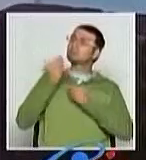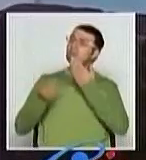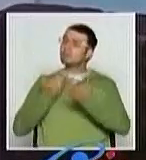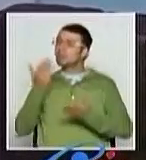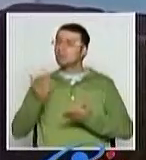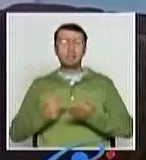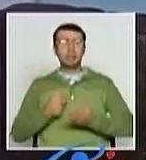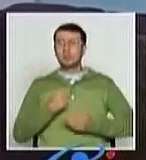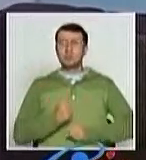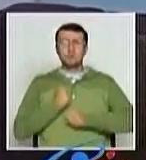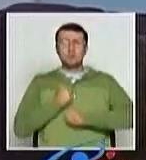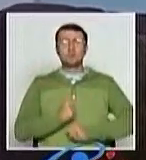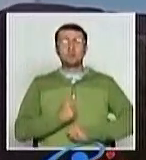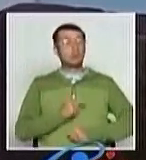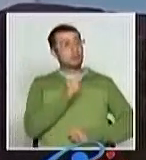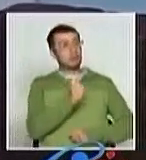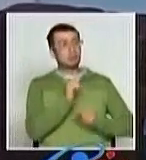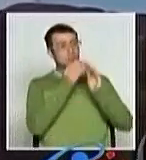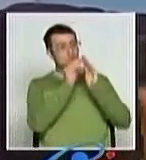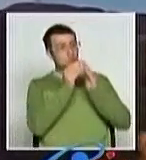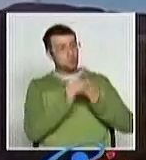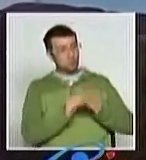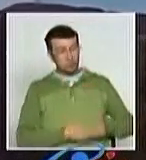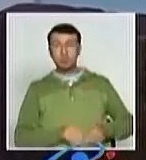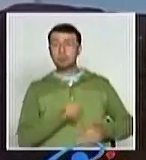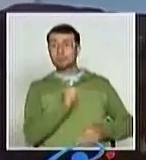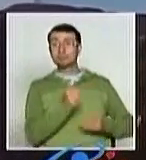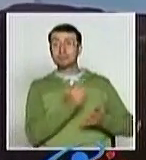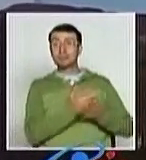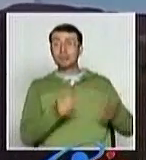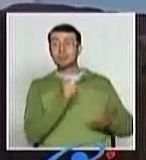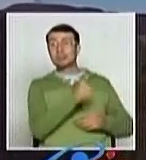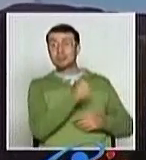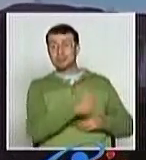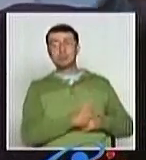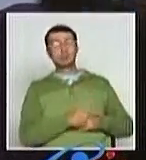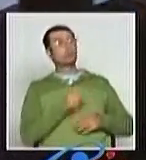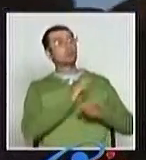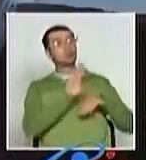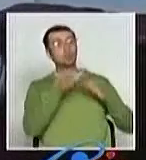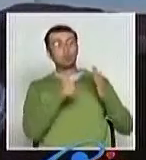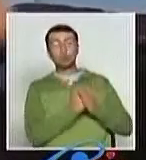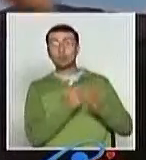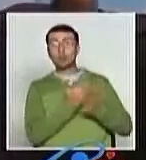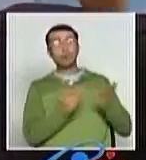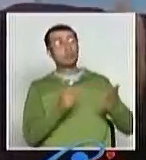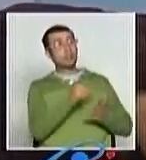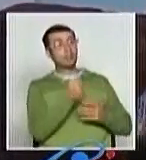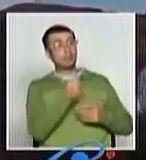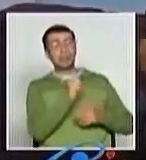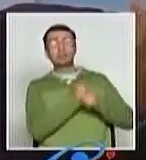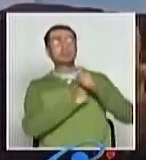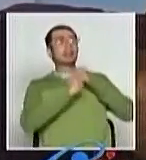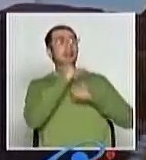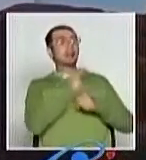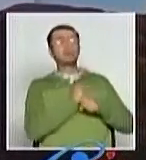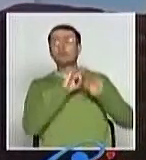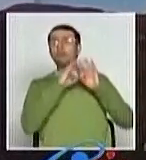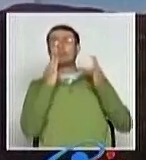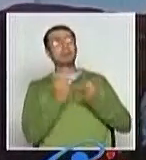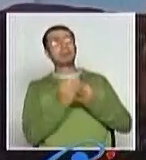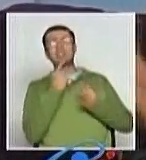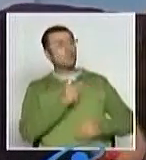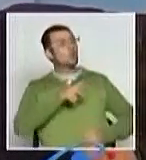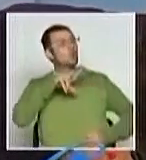fortaleza humana las artes las manualidades todo aquello que hace 10 años su familia le había ha dicho que